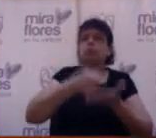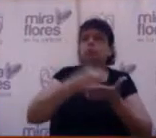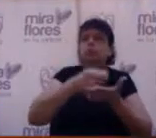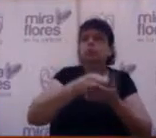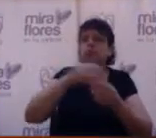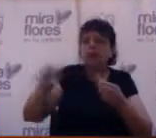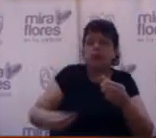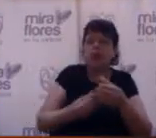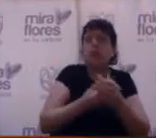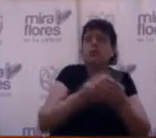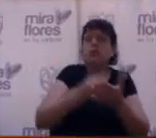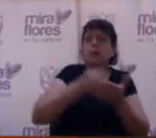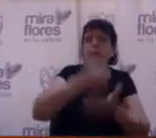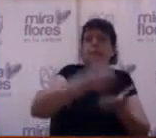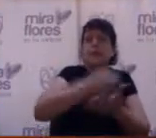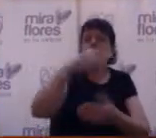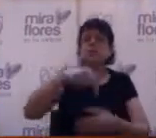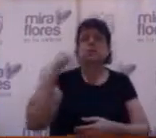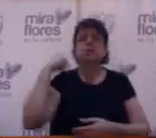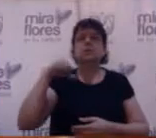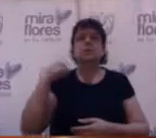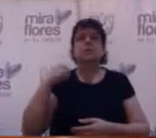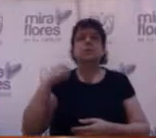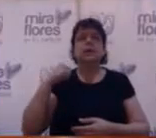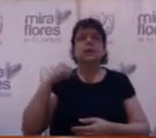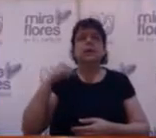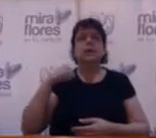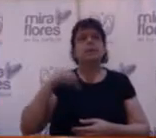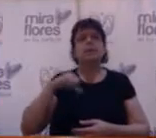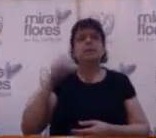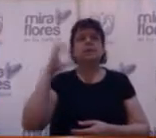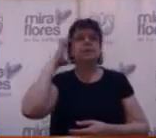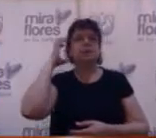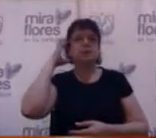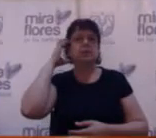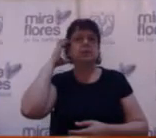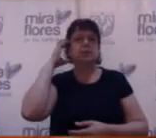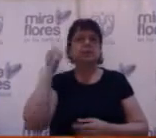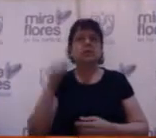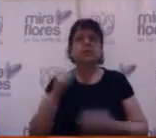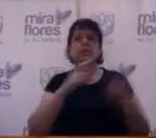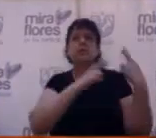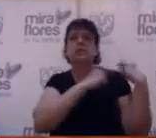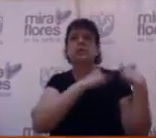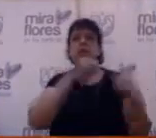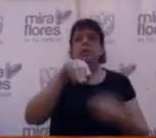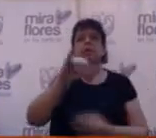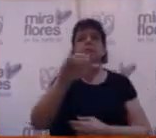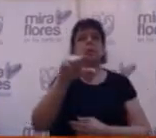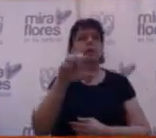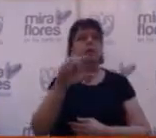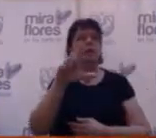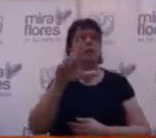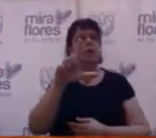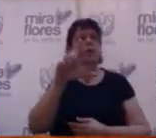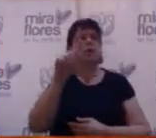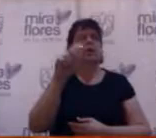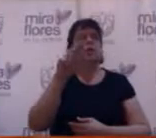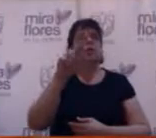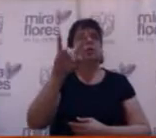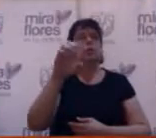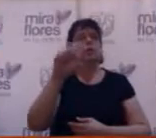gastos de la Municipalidad de Miraflores al 31 de diciembre del 2017 a cargo del señor Miguel Tuesta, gerente de